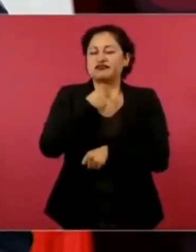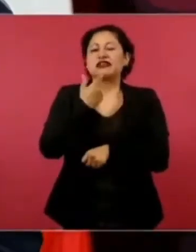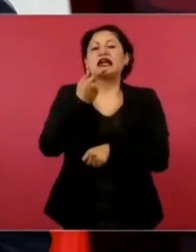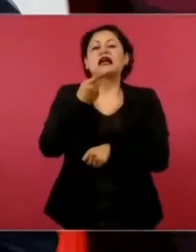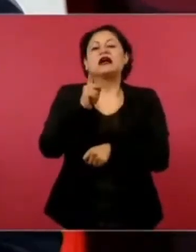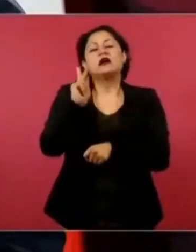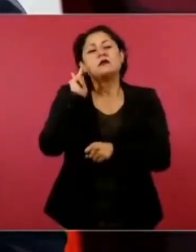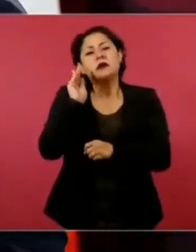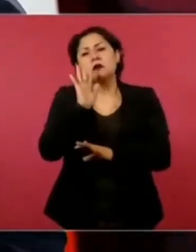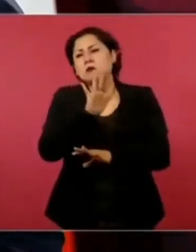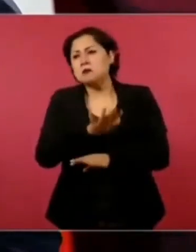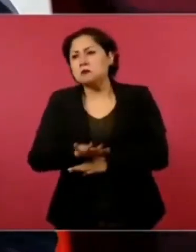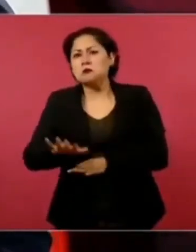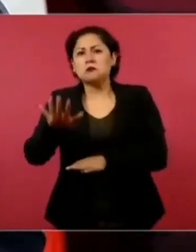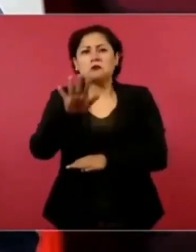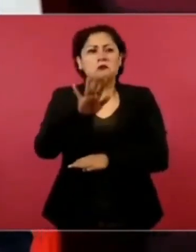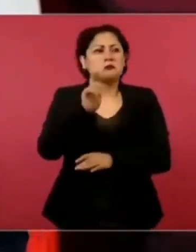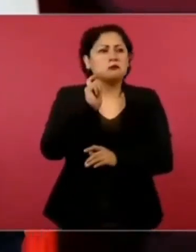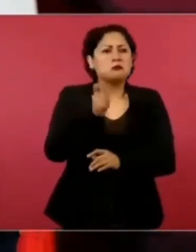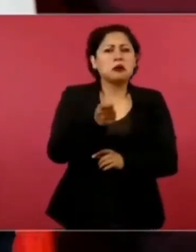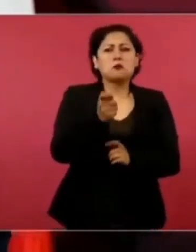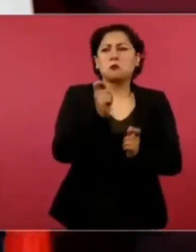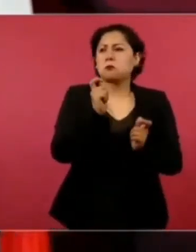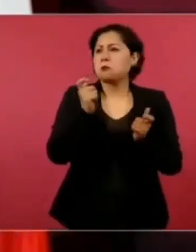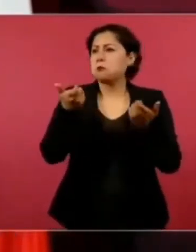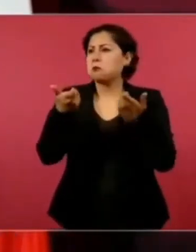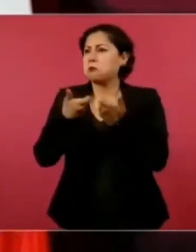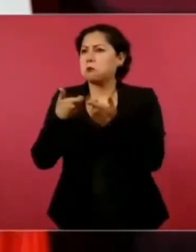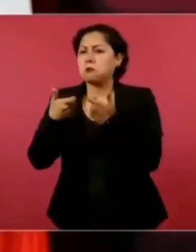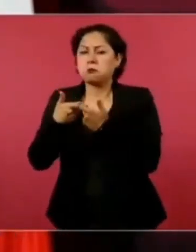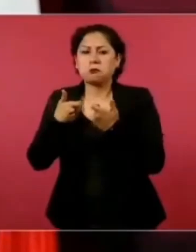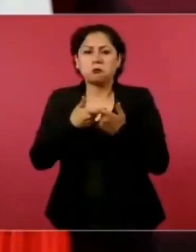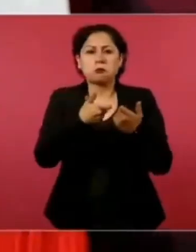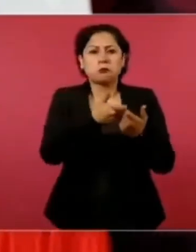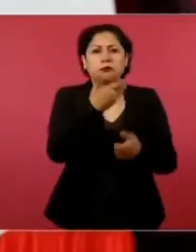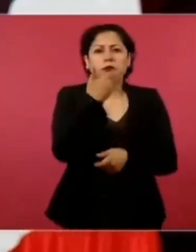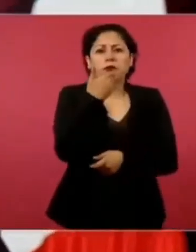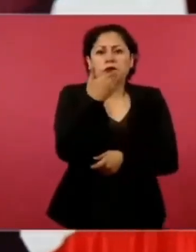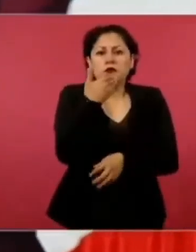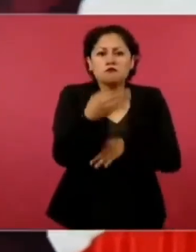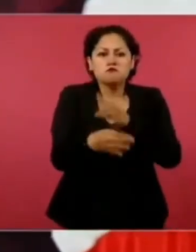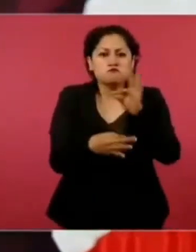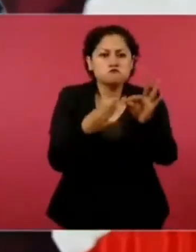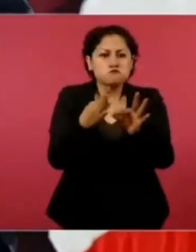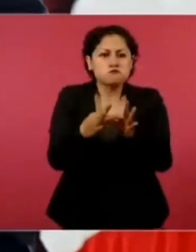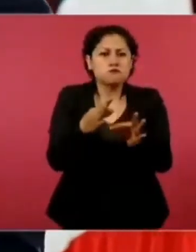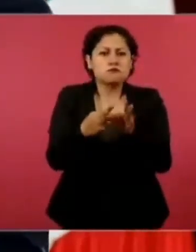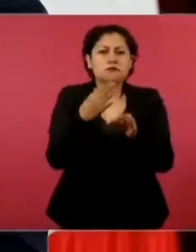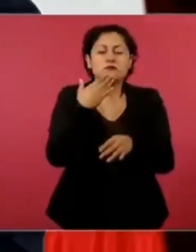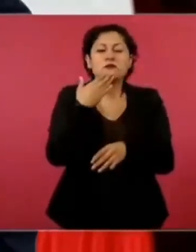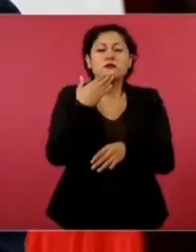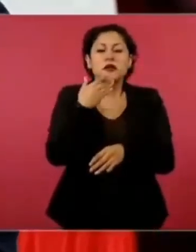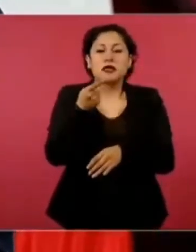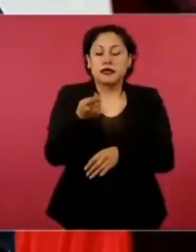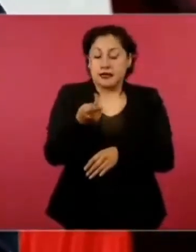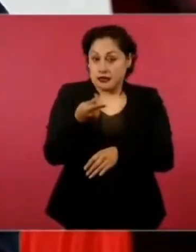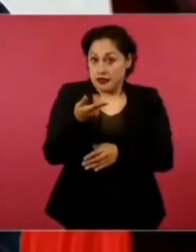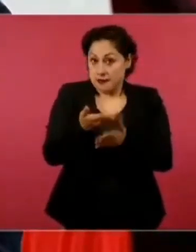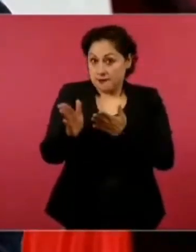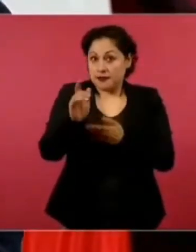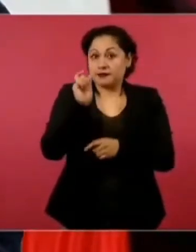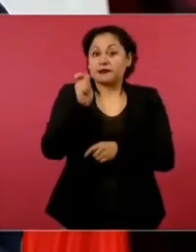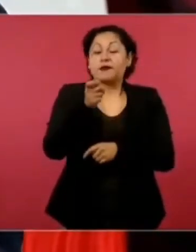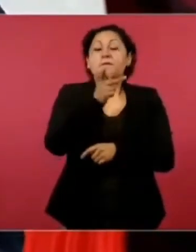no está abajo, incluso está subiendo poquito el precio de la mezcla del petróleo,